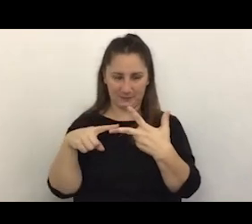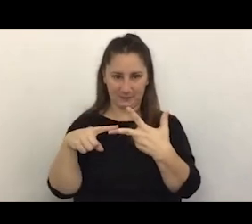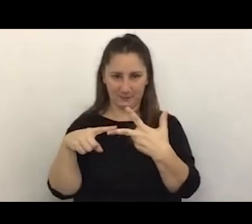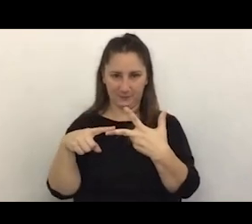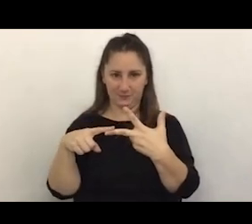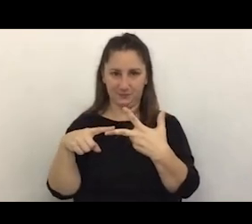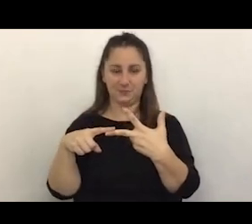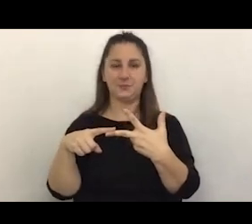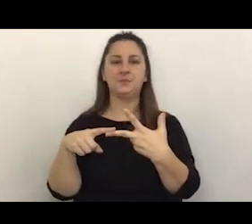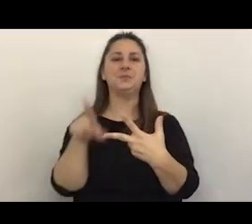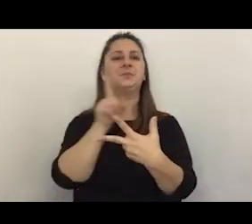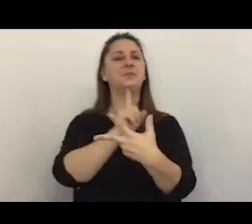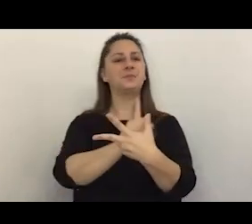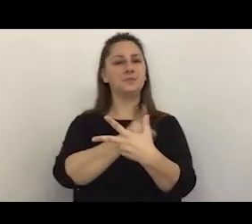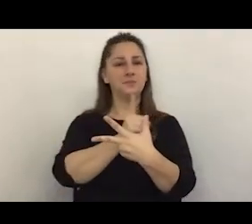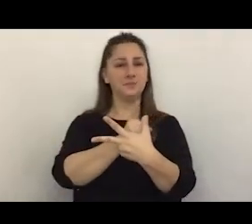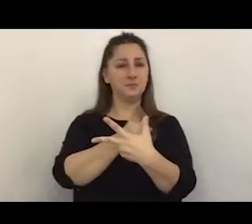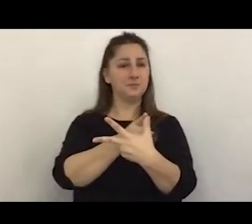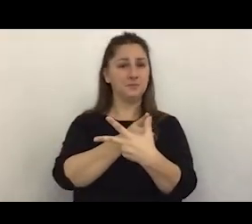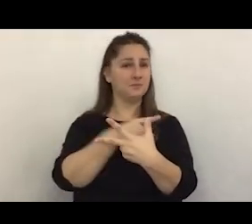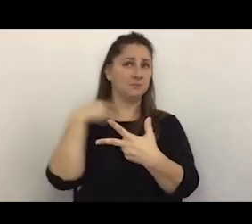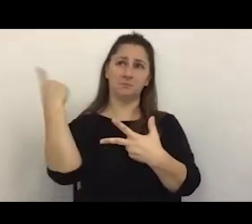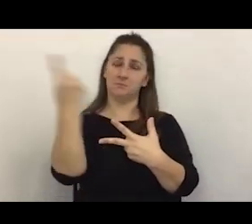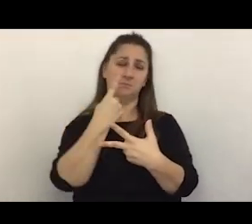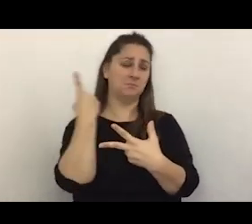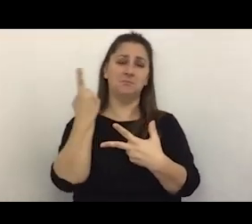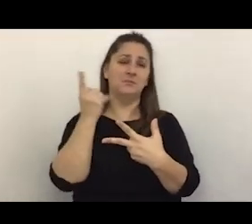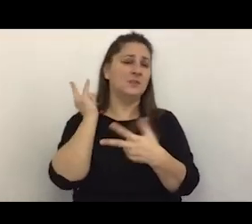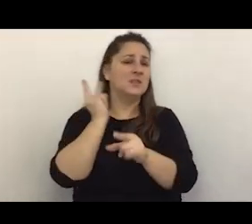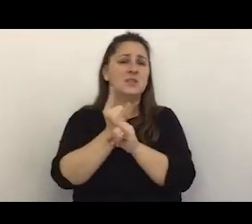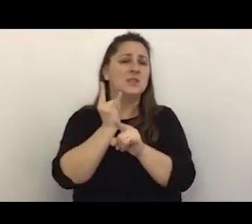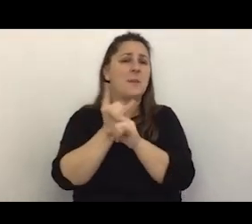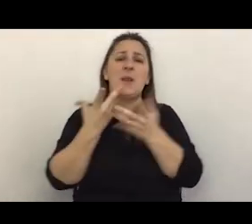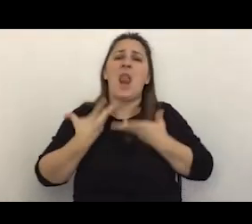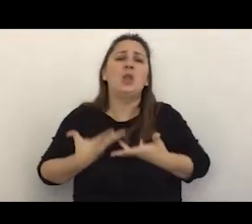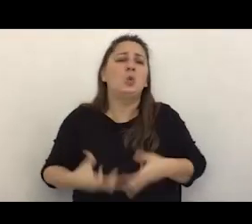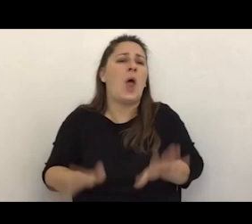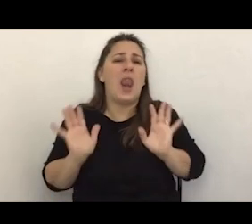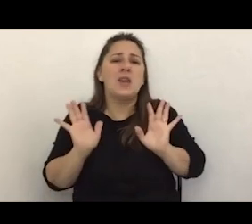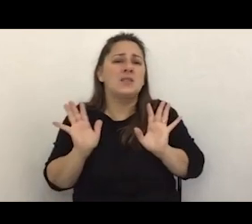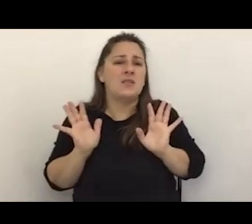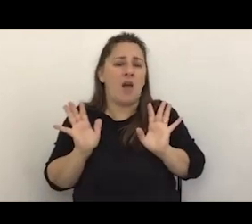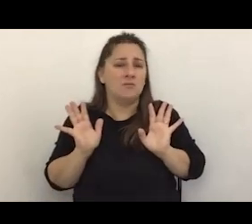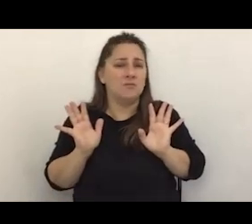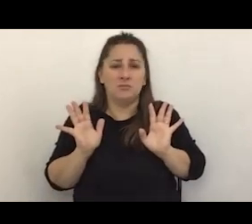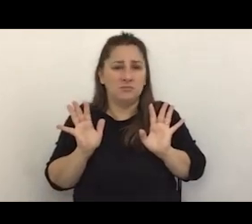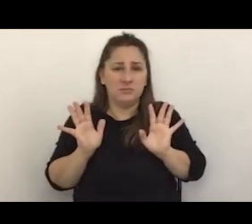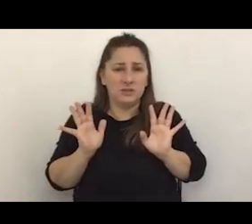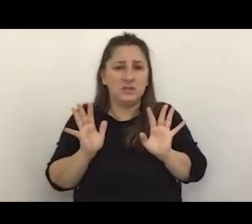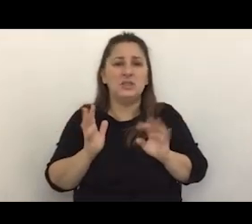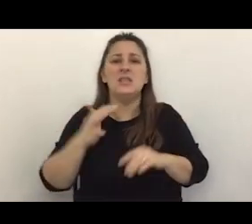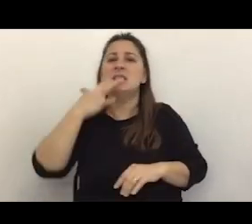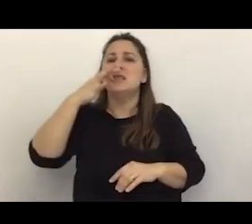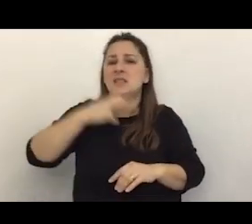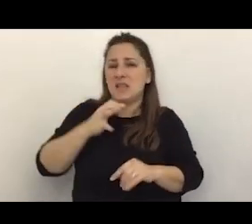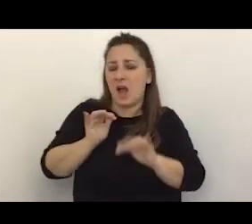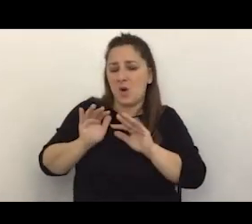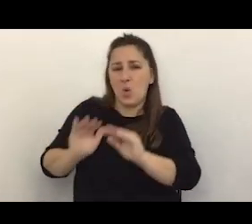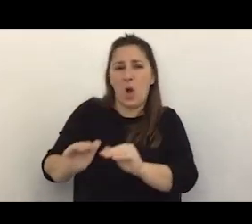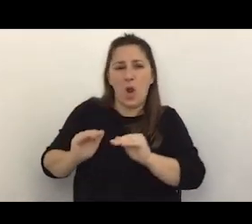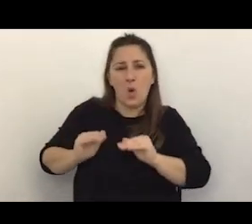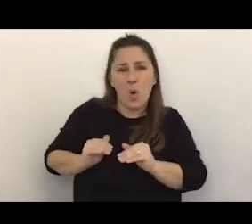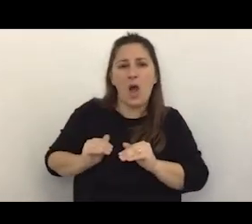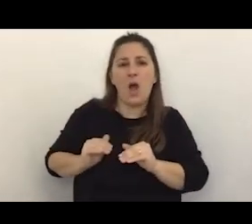La primera fuente es la fuente de toda la vida, que es la fuente natural. O sea, la consanguinidad, es decir, mantener